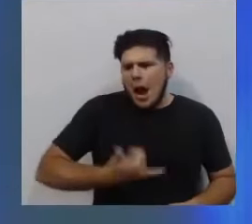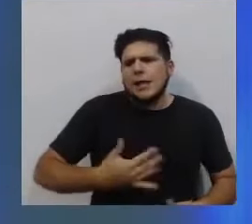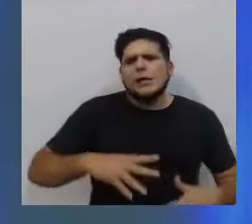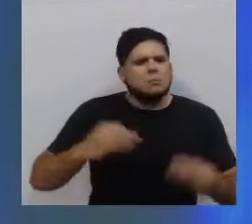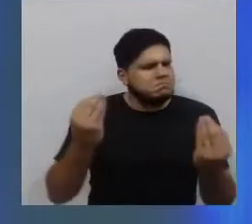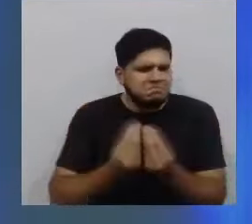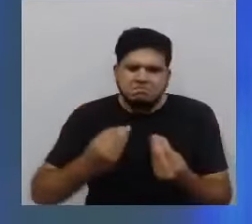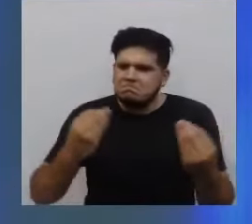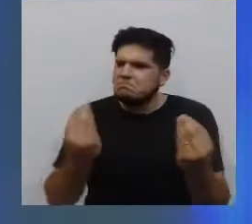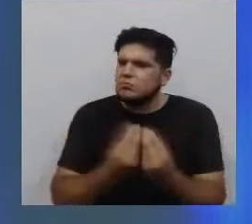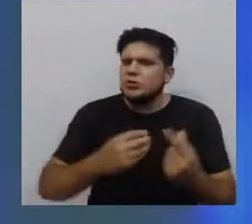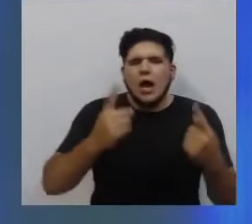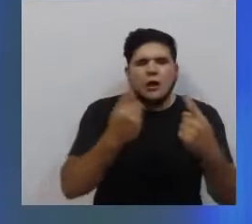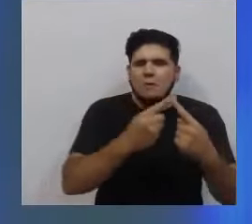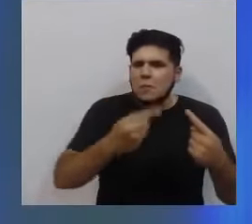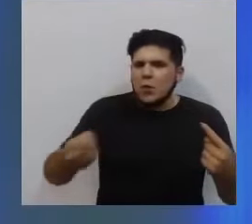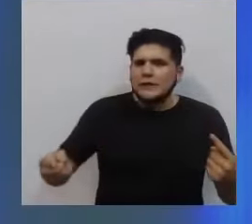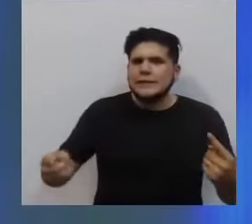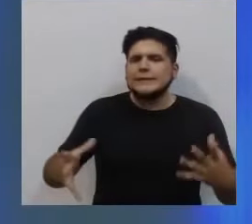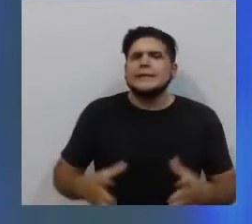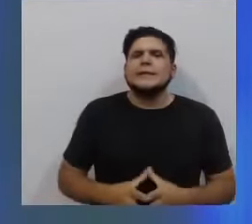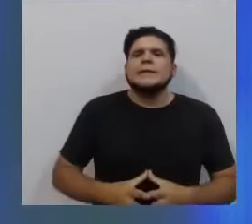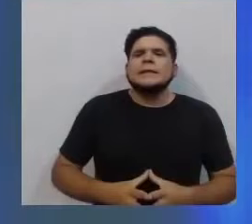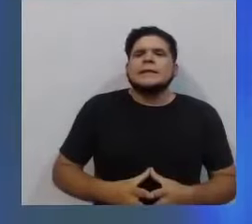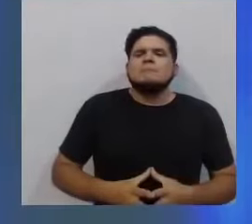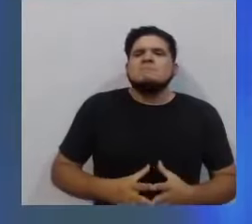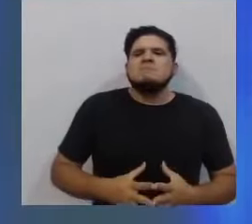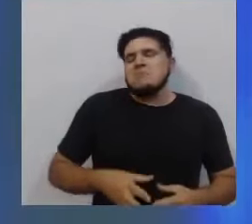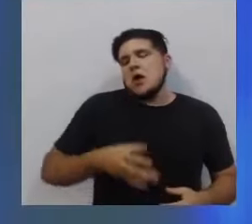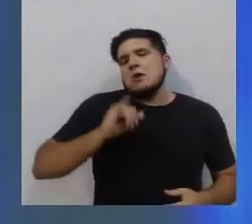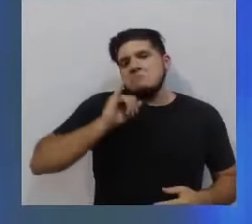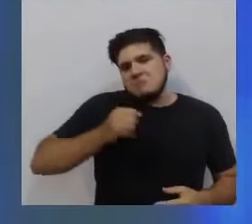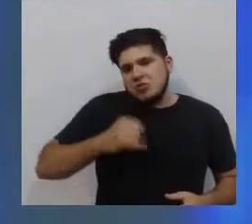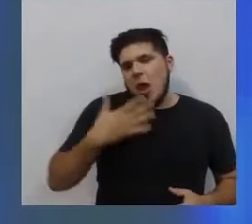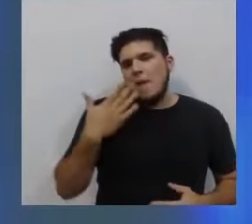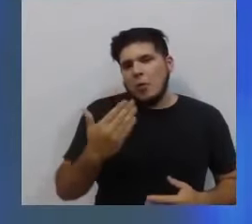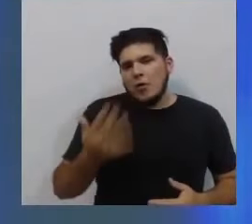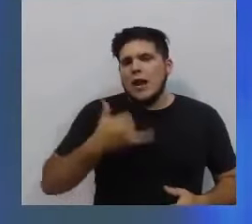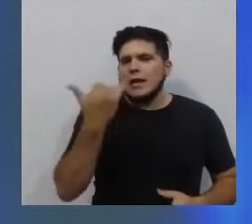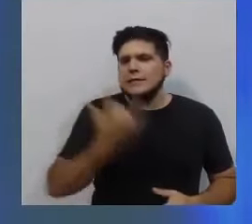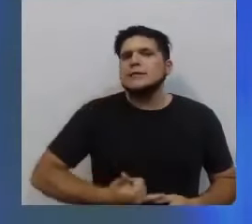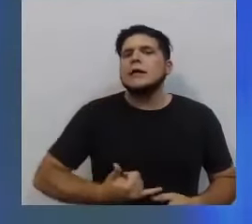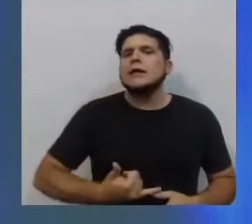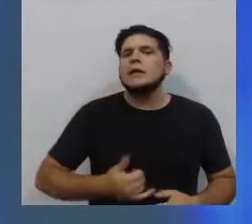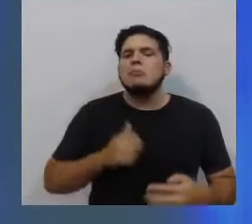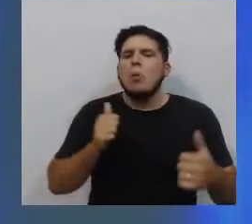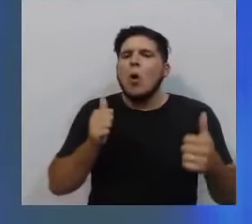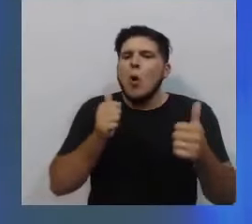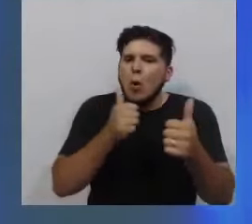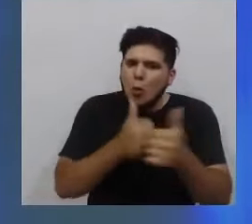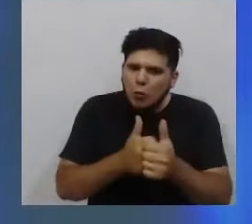logran por fe este año está en las manos de dios por fe dios va guiar sus